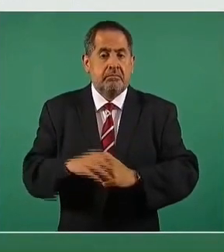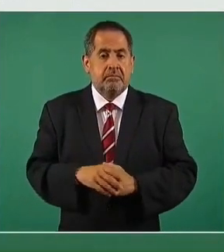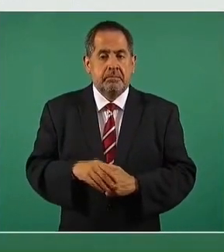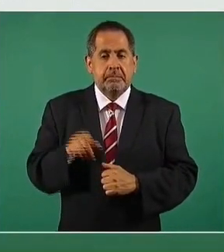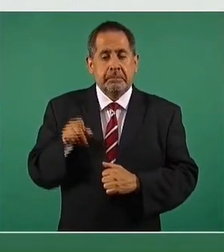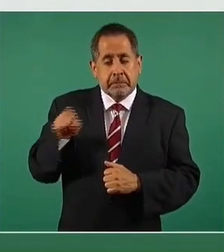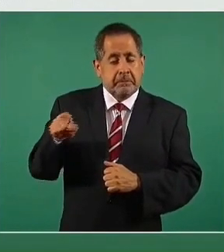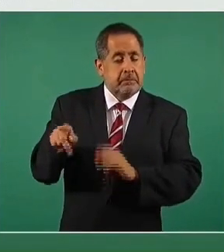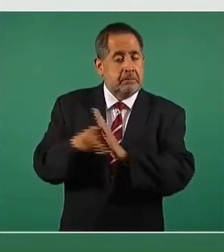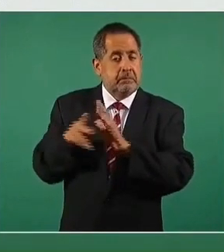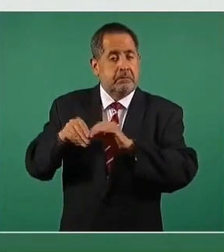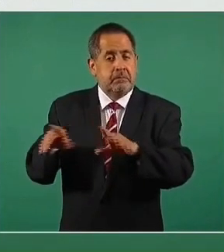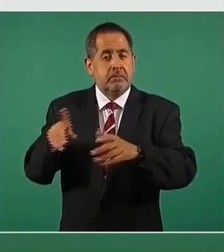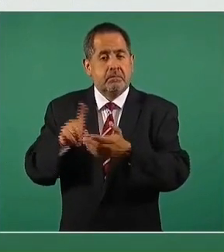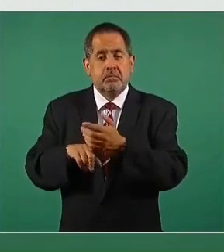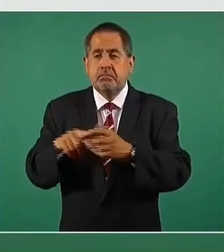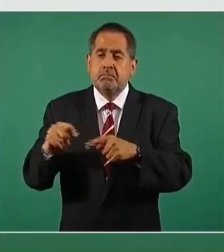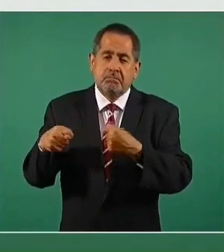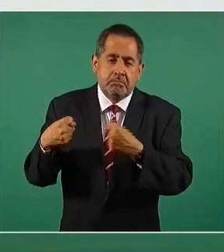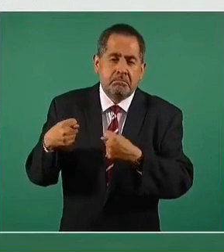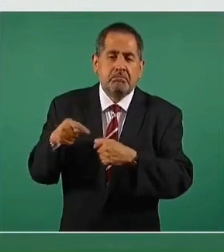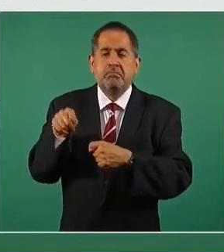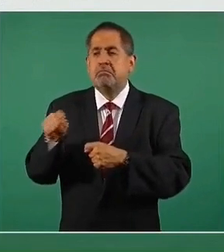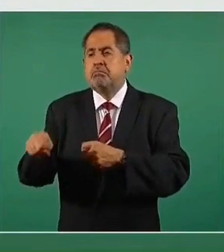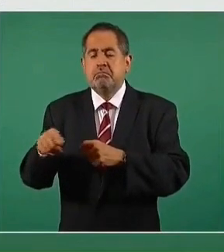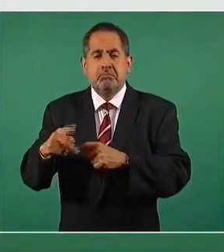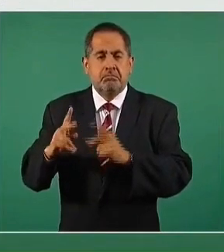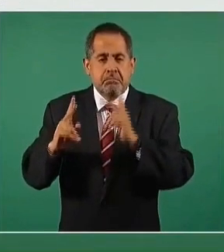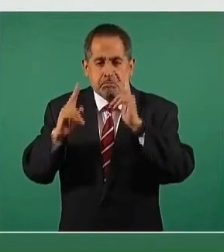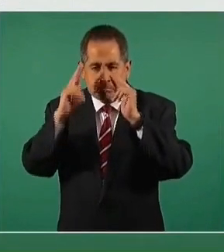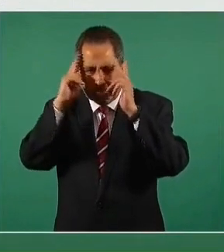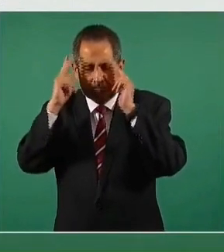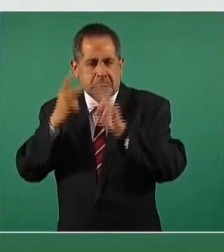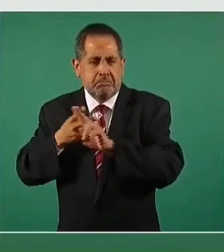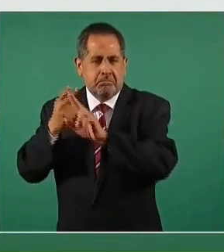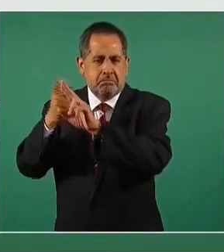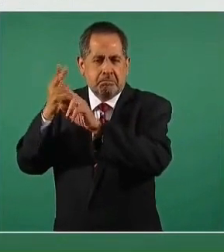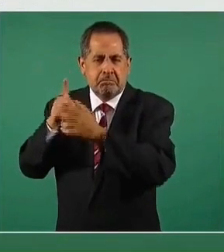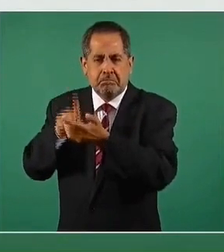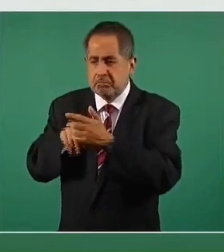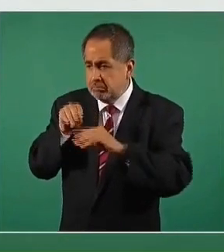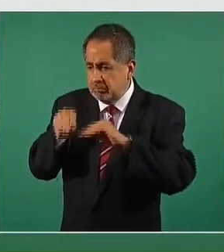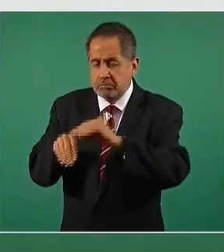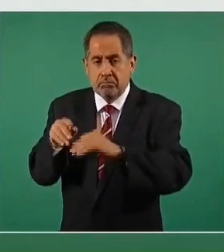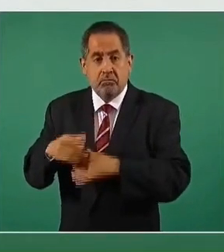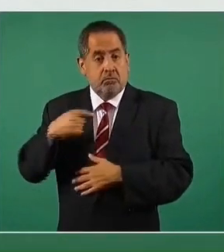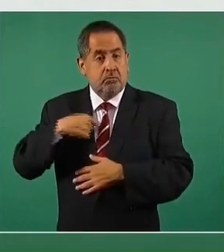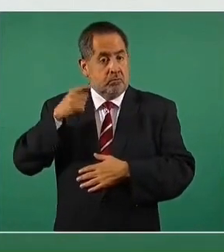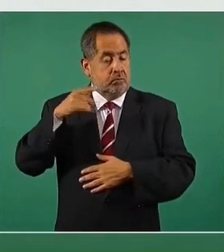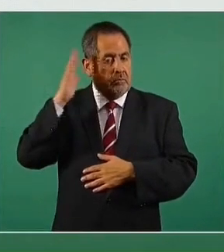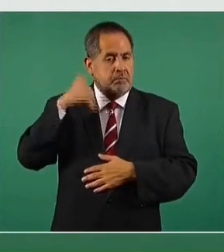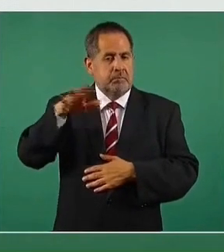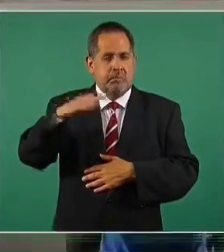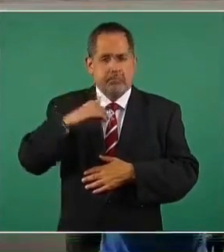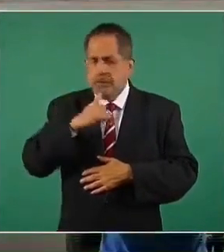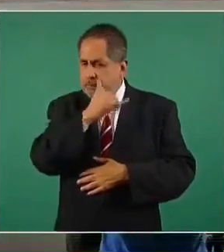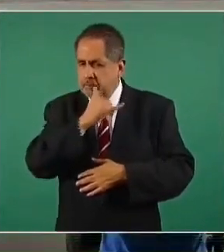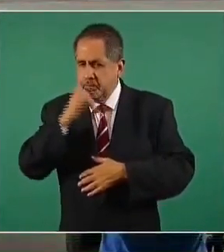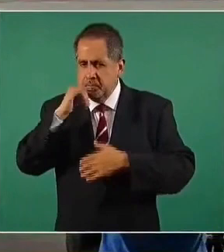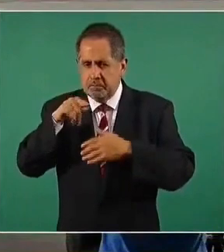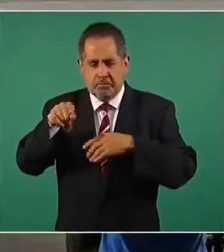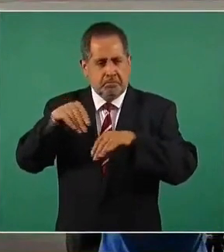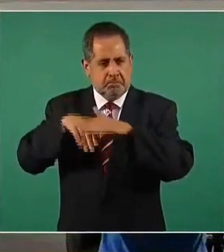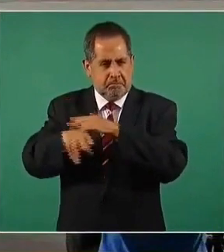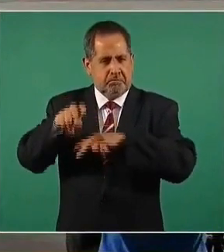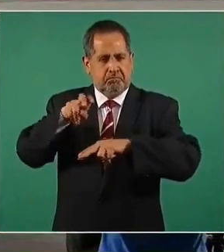lee en las tiendas, en las peluquerías. Yo iba a rasurarme en una peluquería